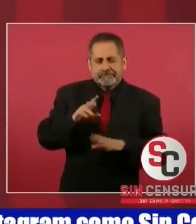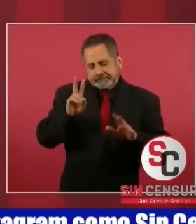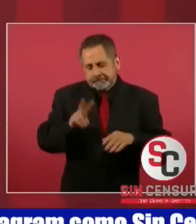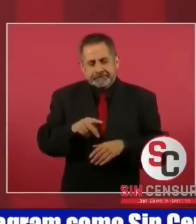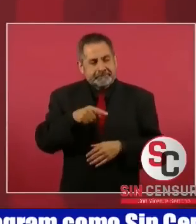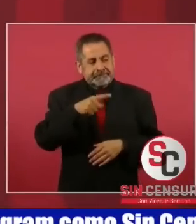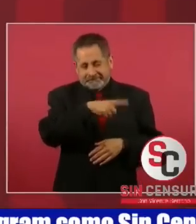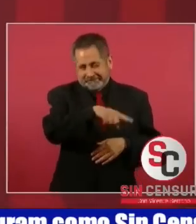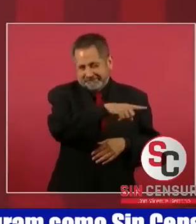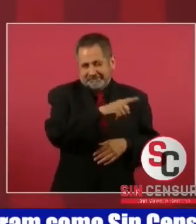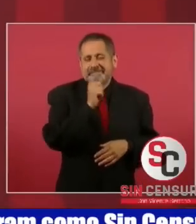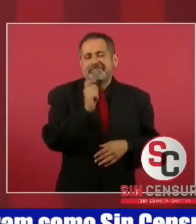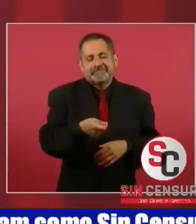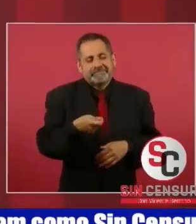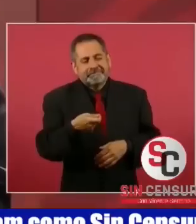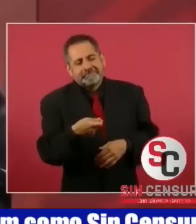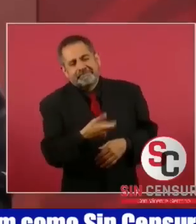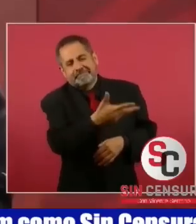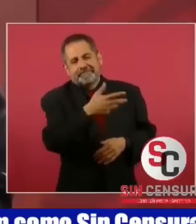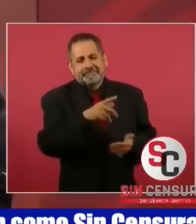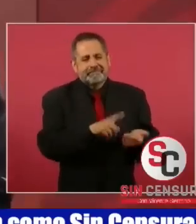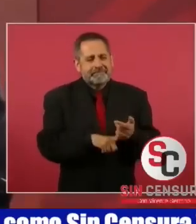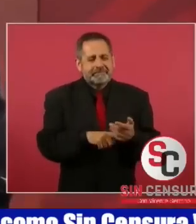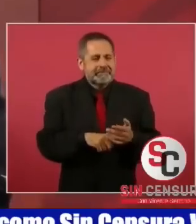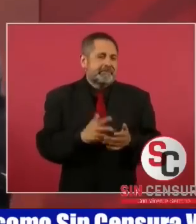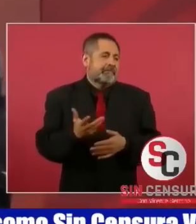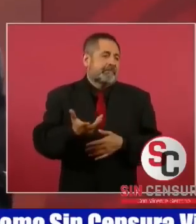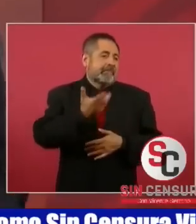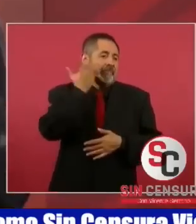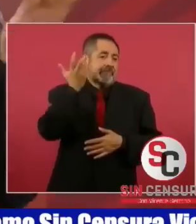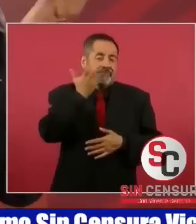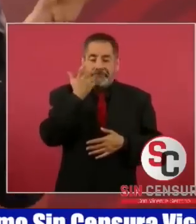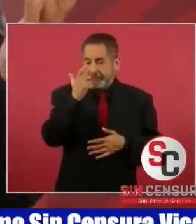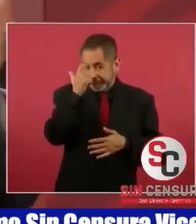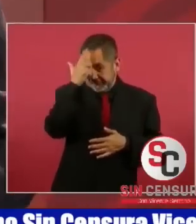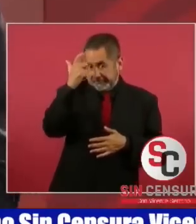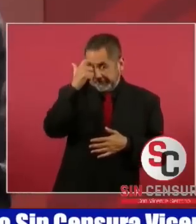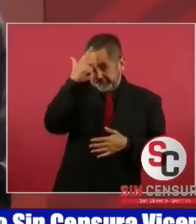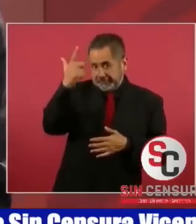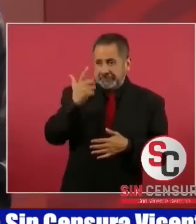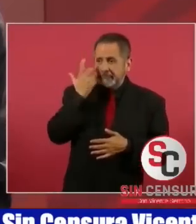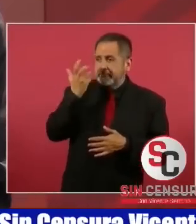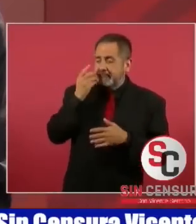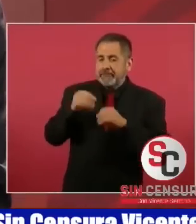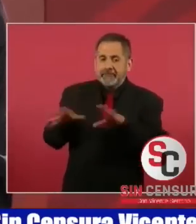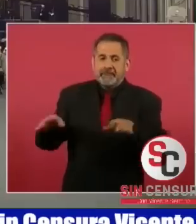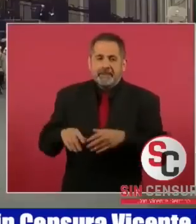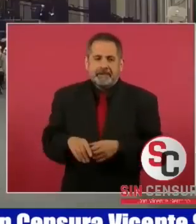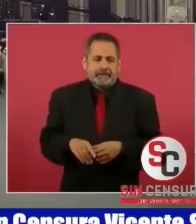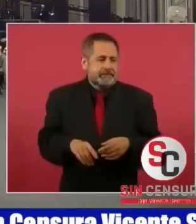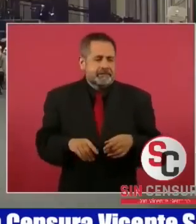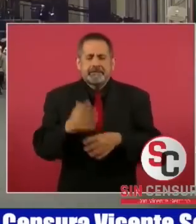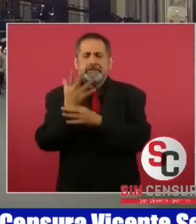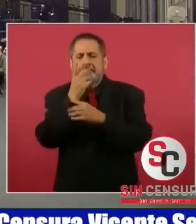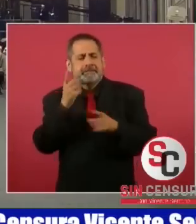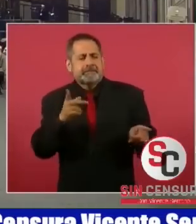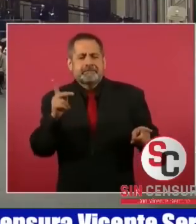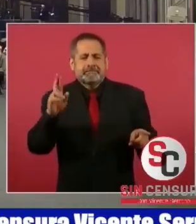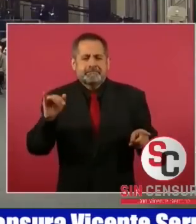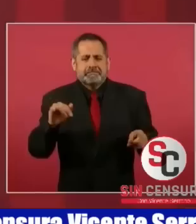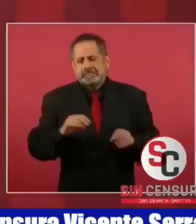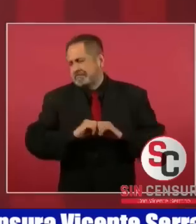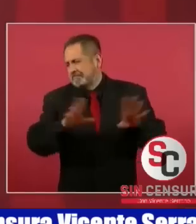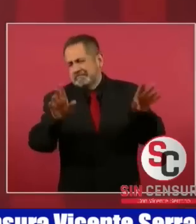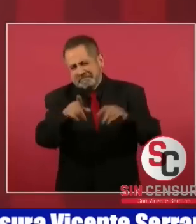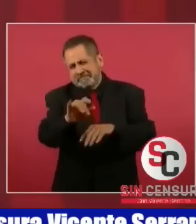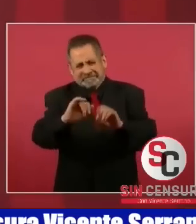amable una volada. Lo mencionan los priistas. Claro, no, y los